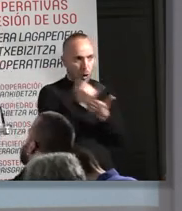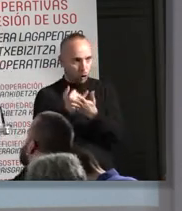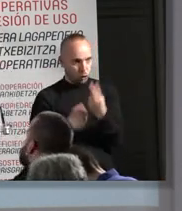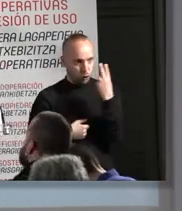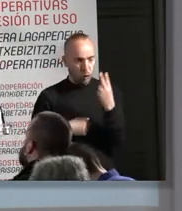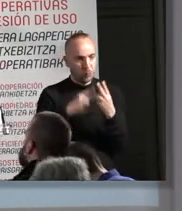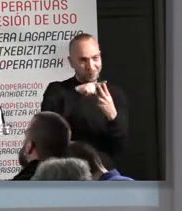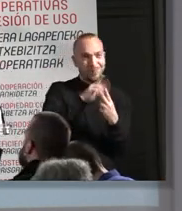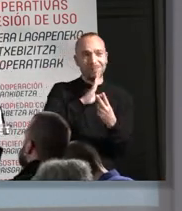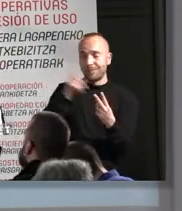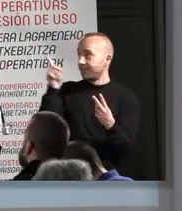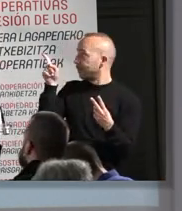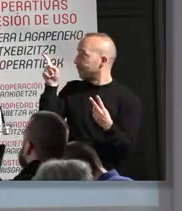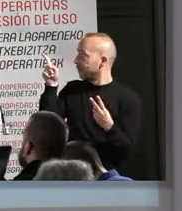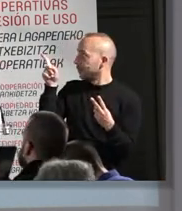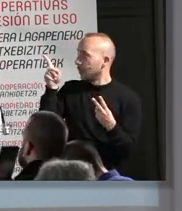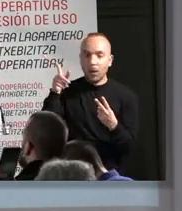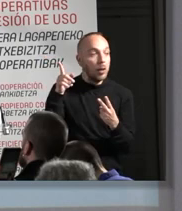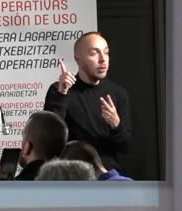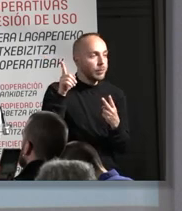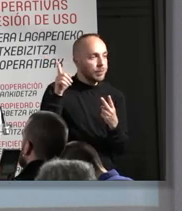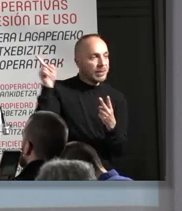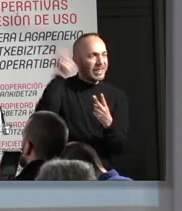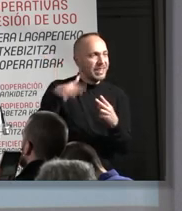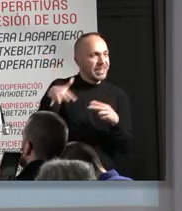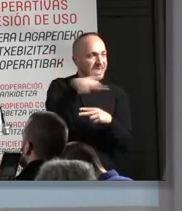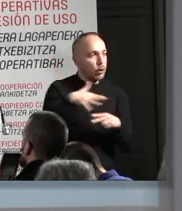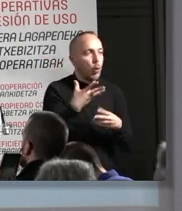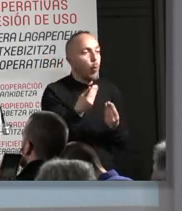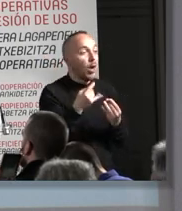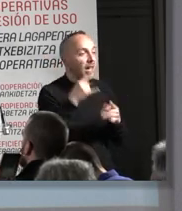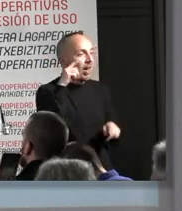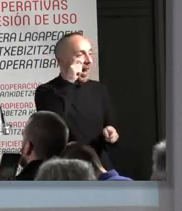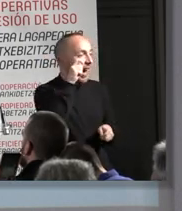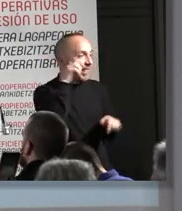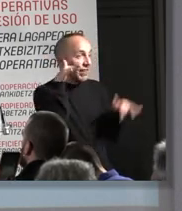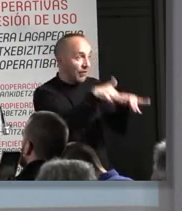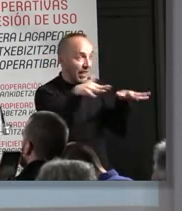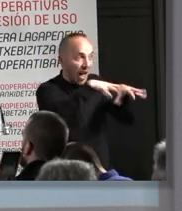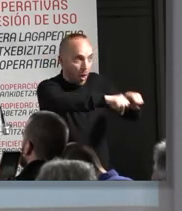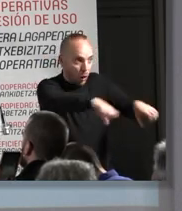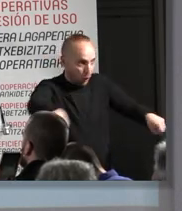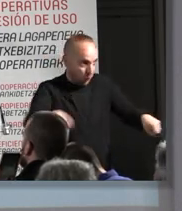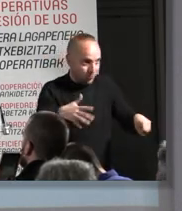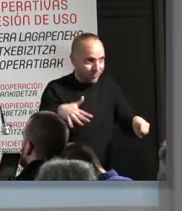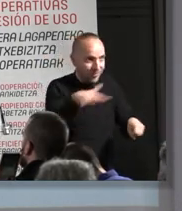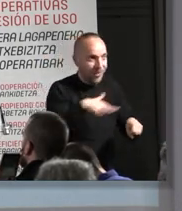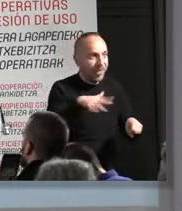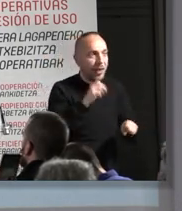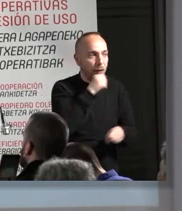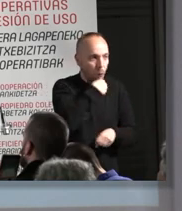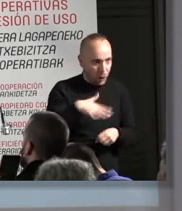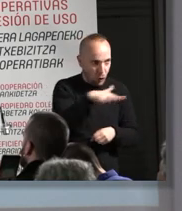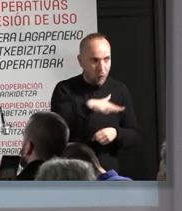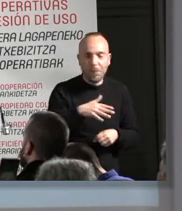un sitio muy gentrificado del casco antiguo que se entregó casi gratuitamente. Bueno, y